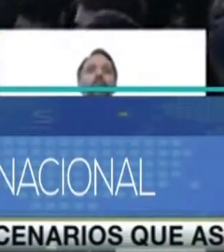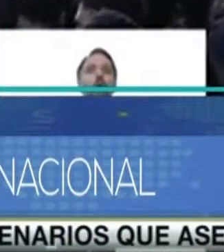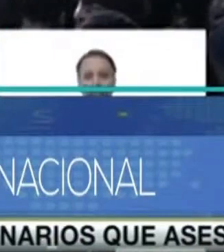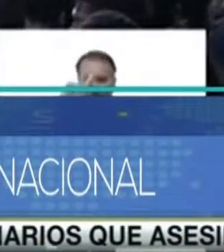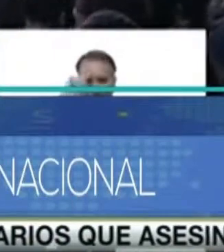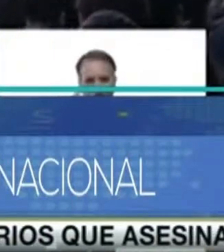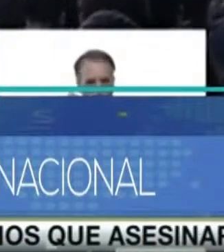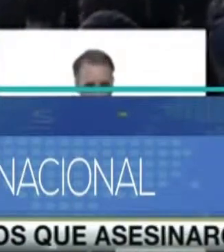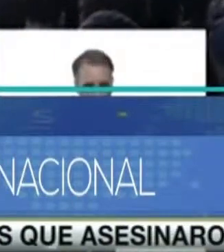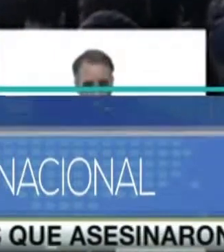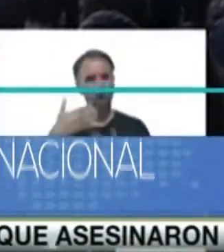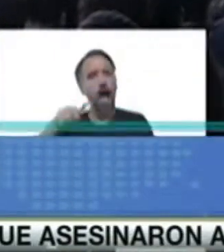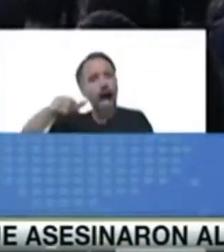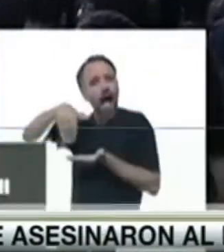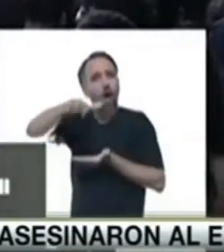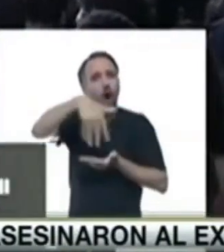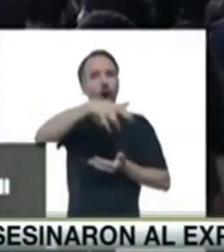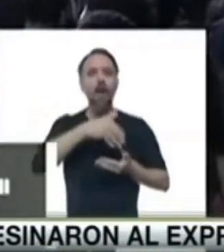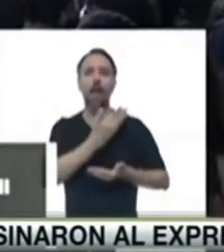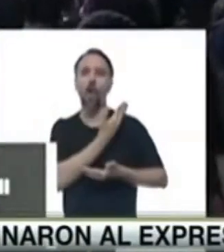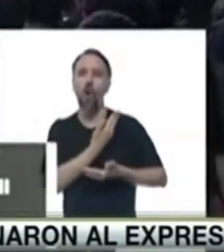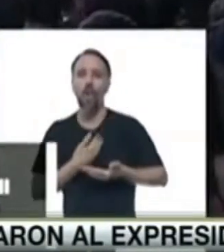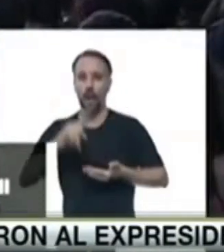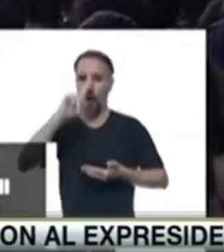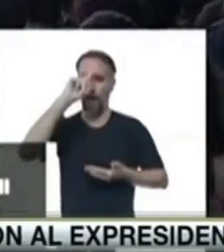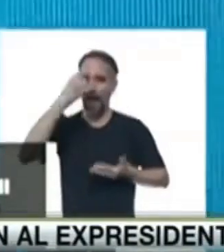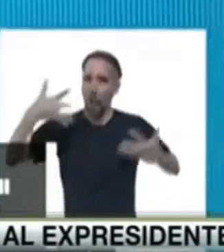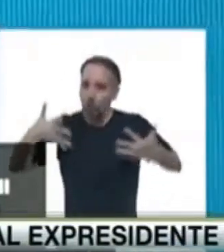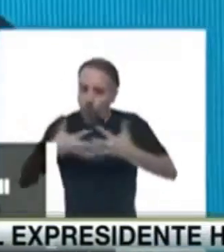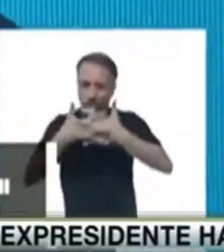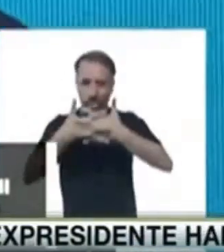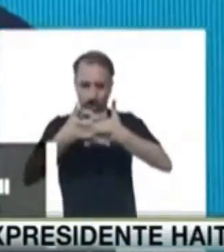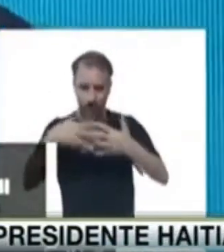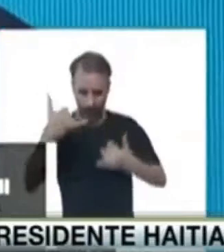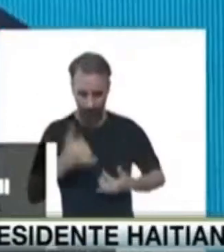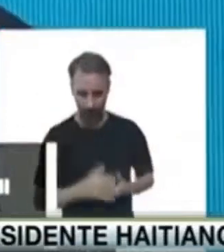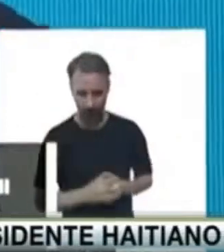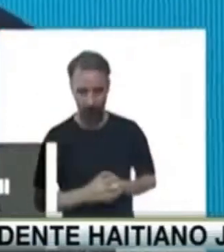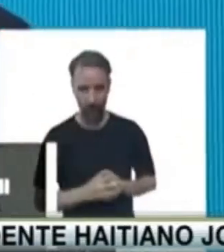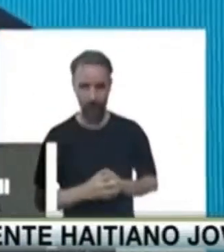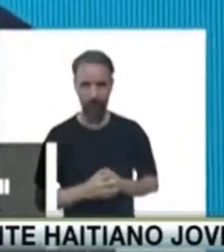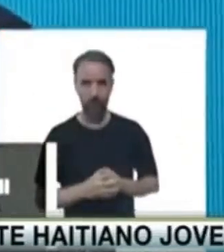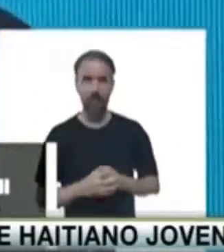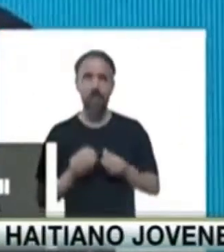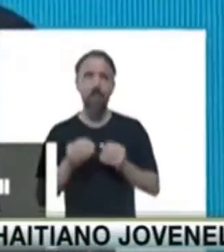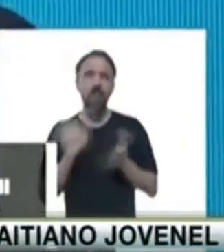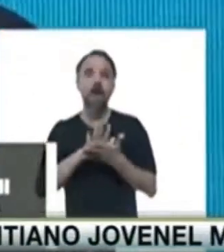a convocar a un gobierno de unidad nacional para